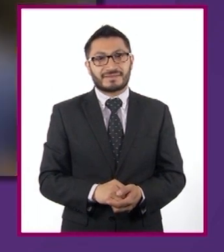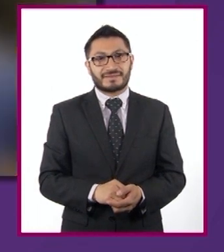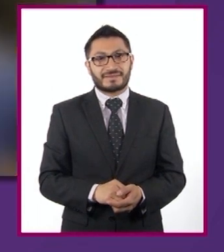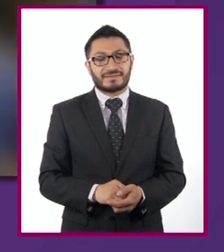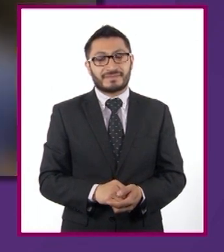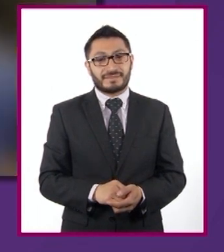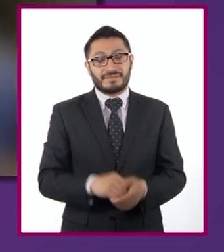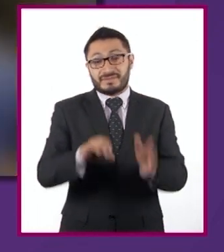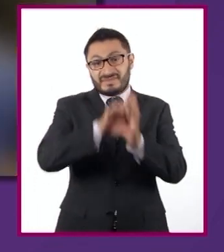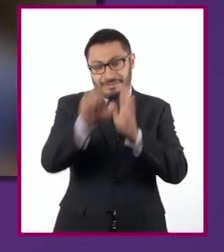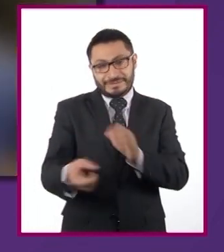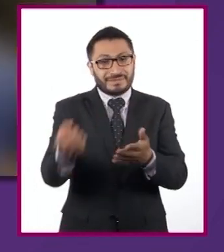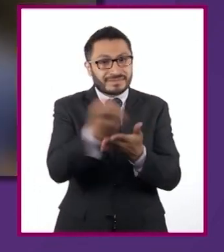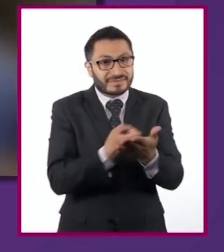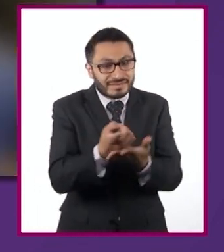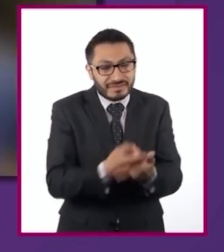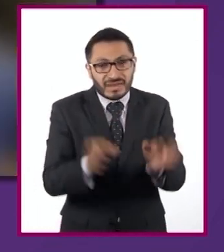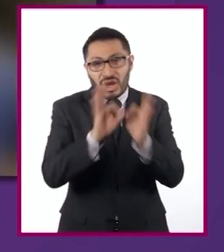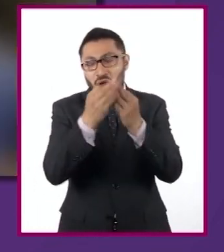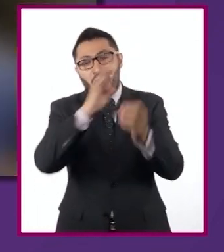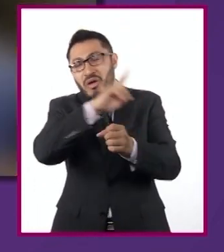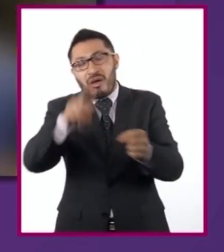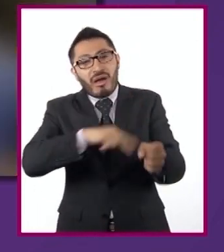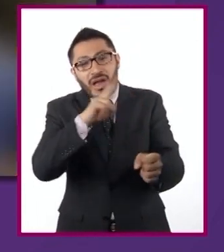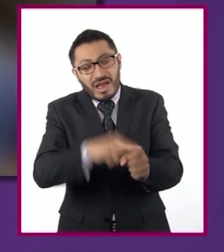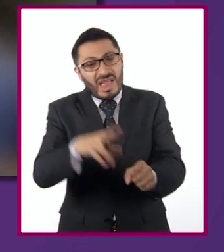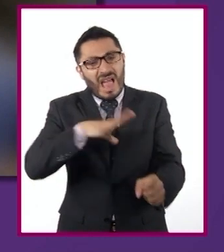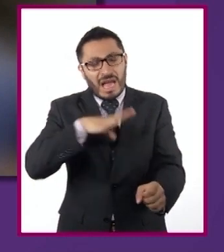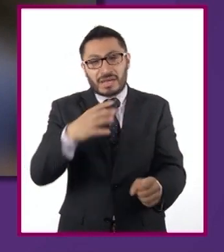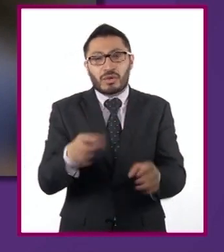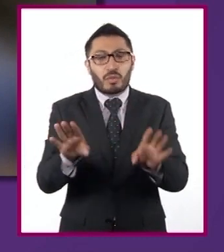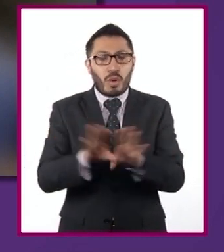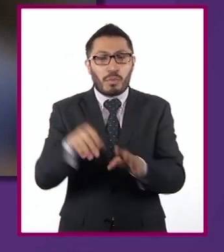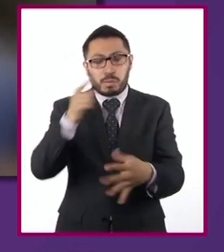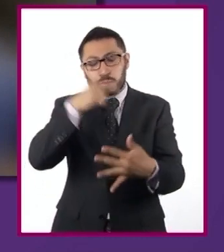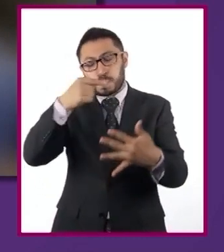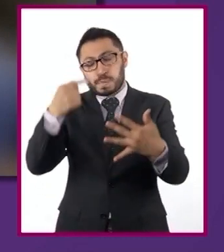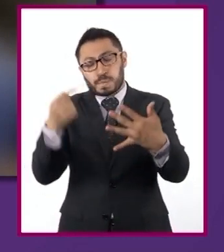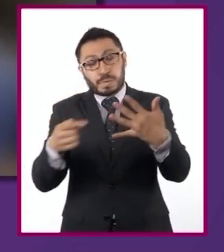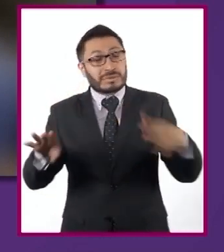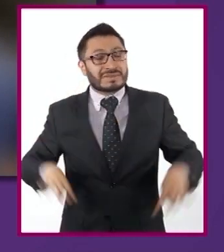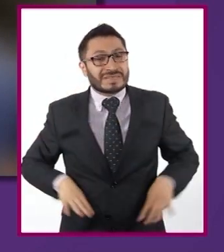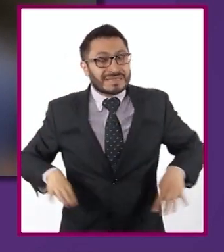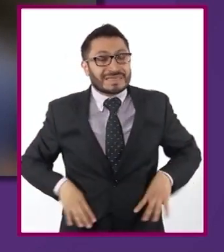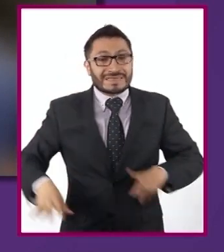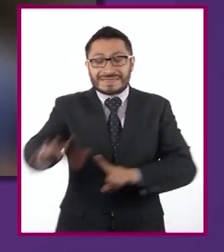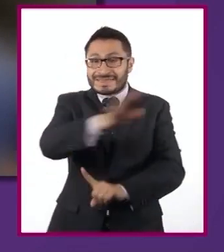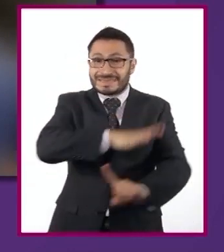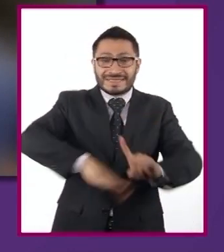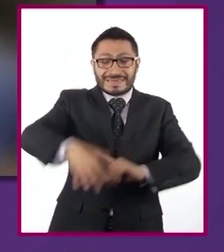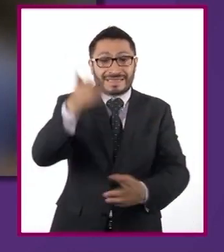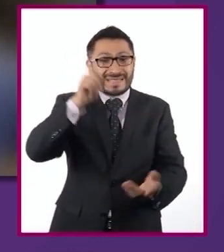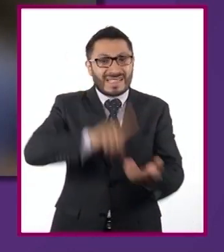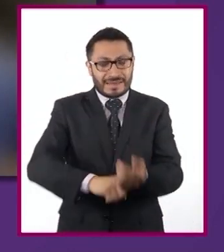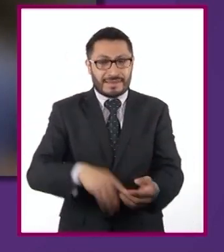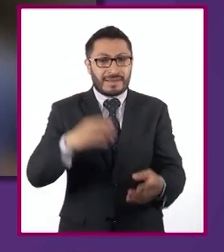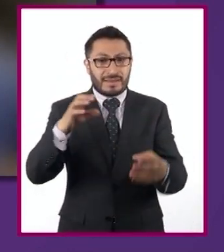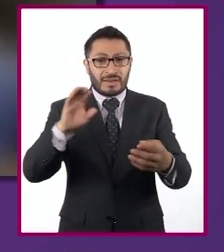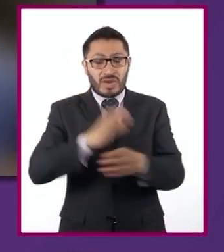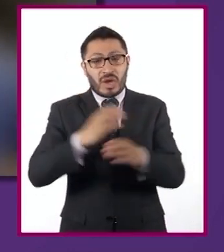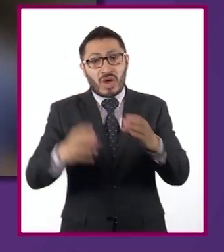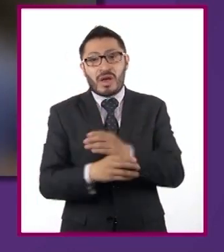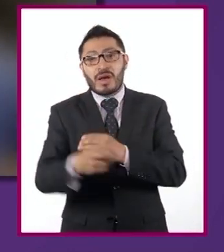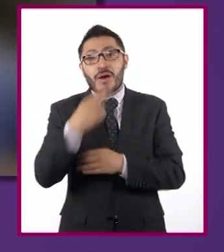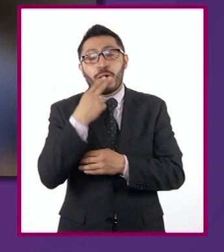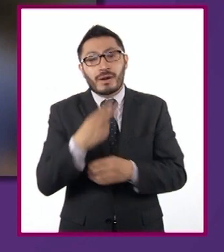En el caso de dibujos o formas orgánicas, existen muchos factores alrededor de los recursos que se utilizan en estos